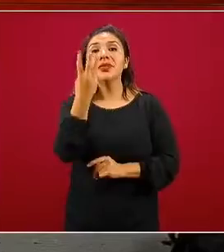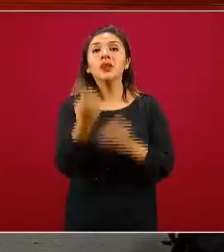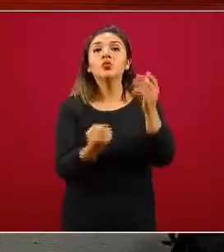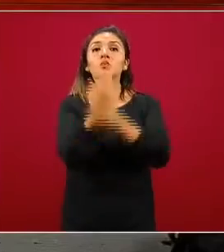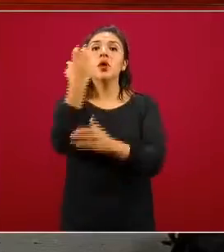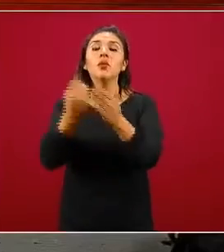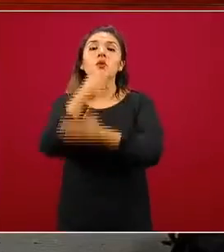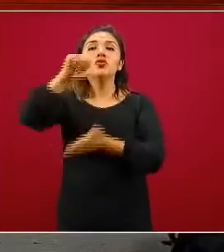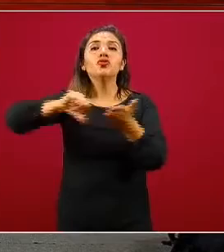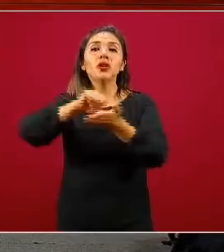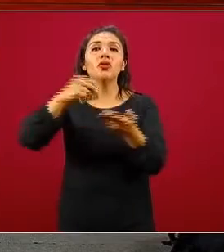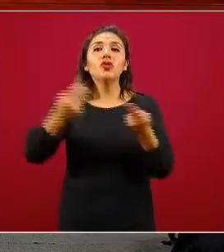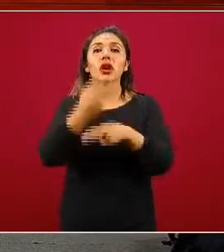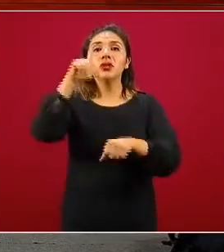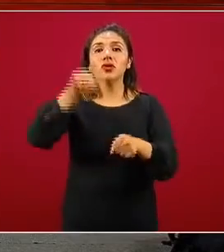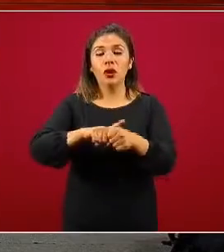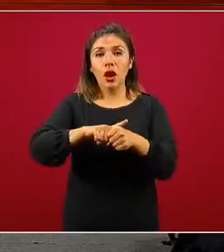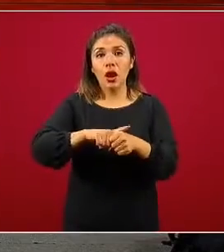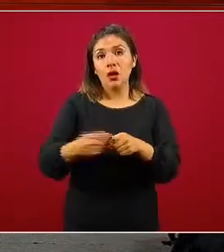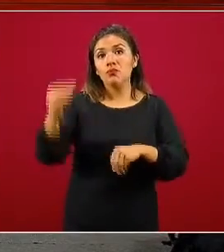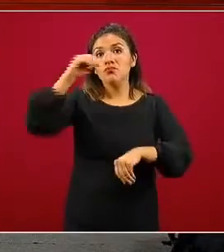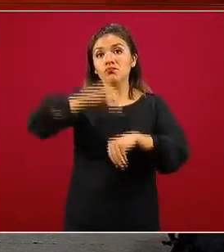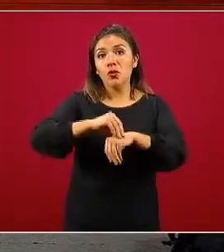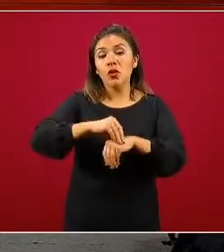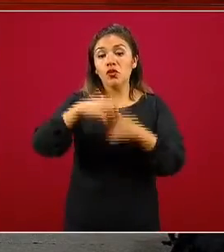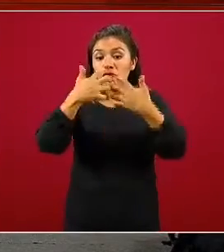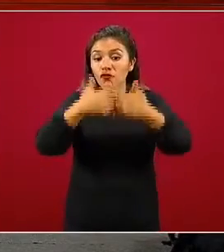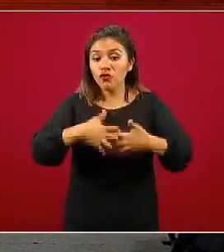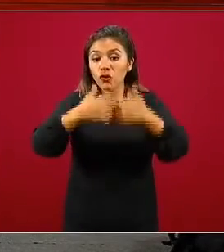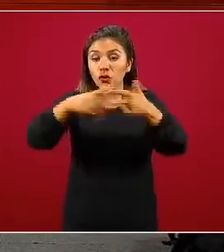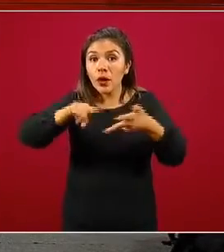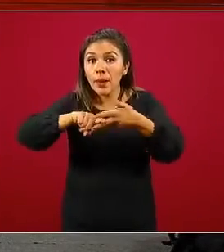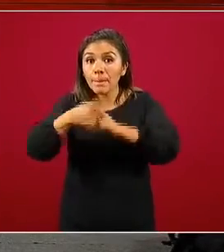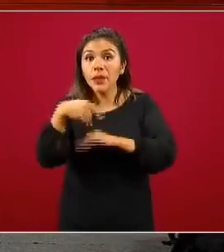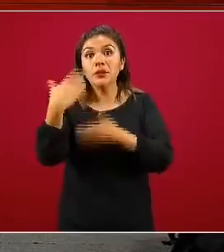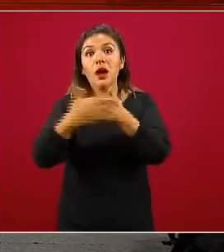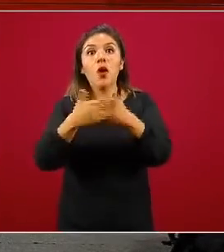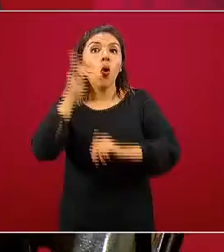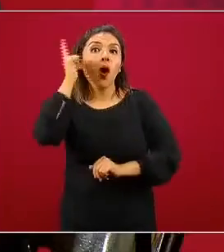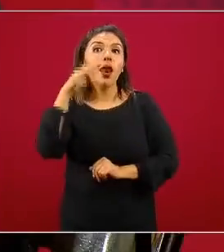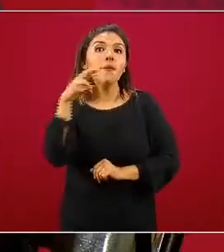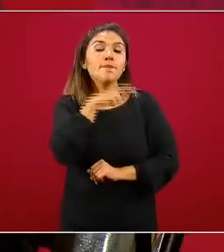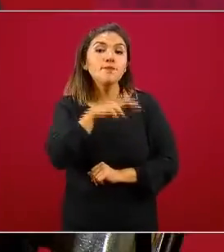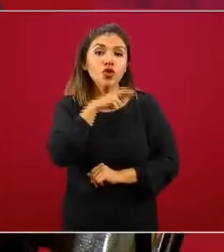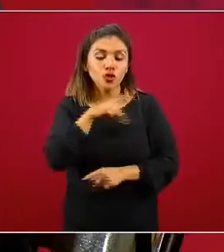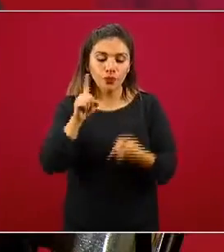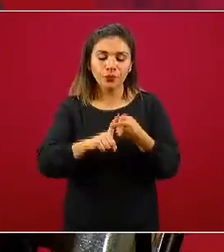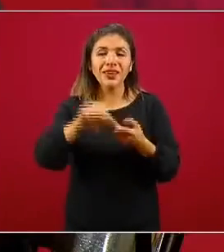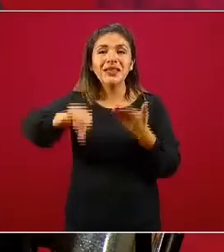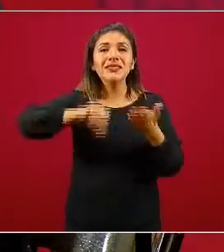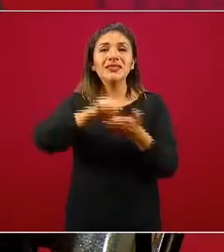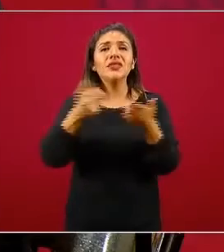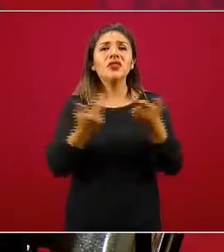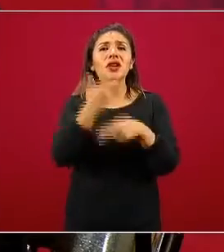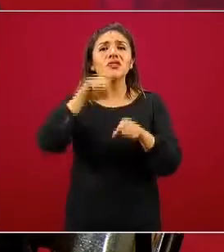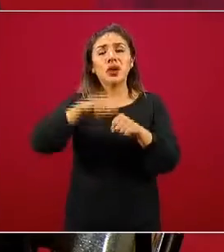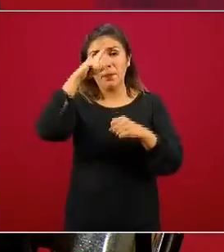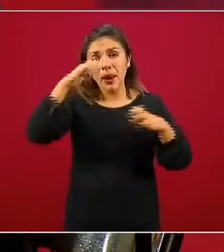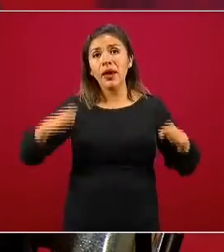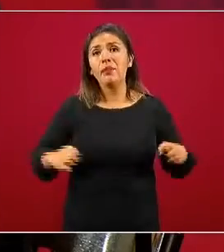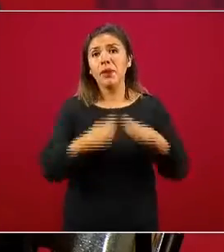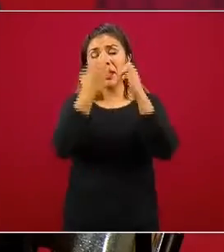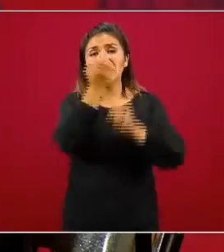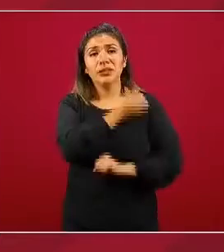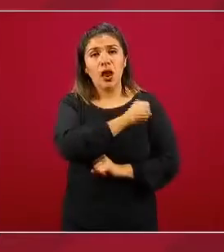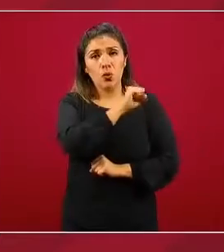centros nacionales que estarán entrando en funciones, espero que pronto. El Centro Nacional de Emergencias en